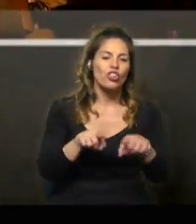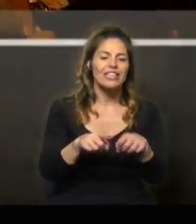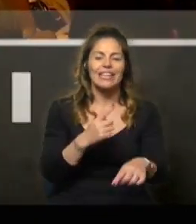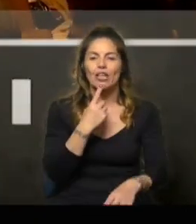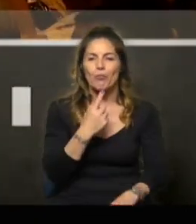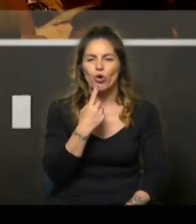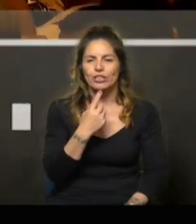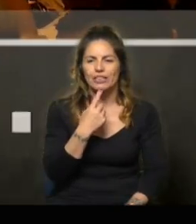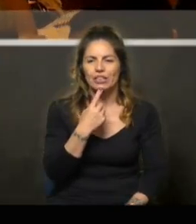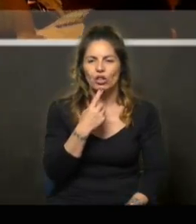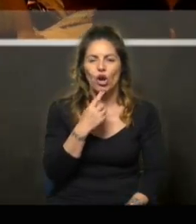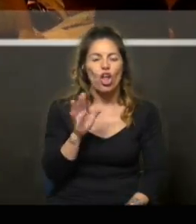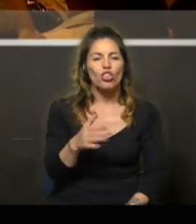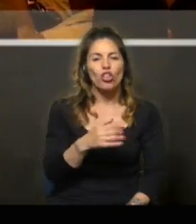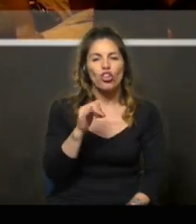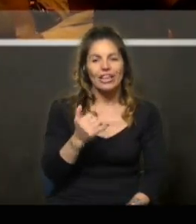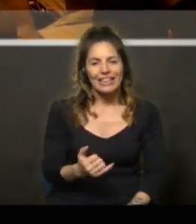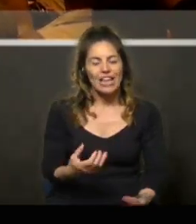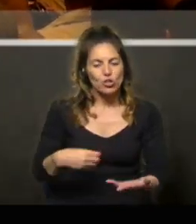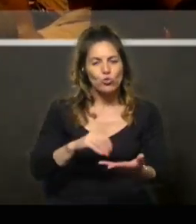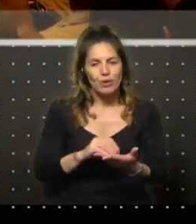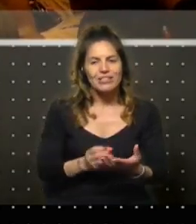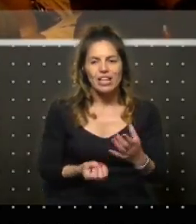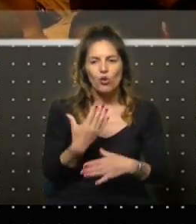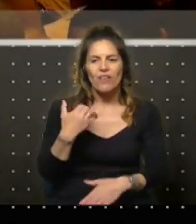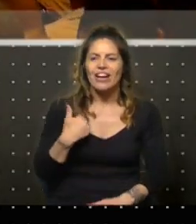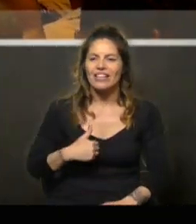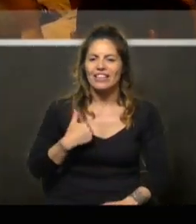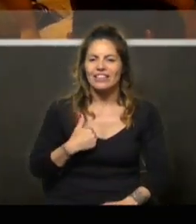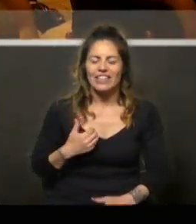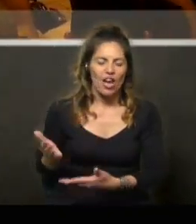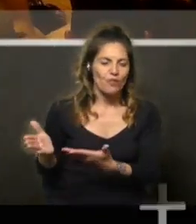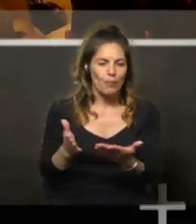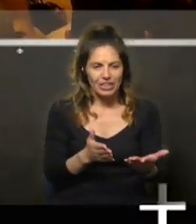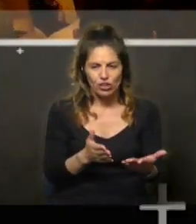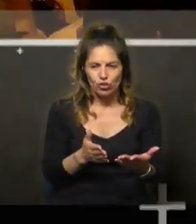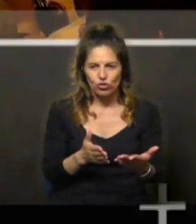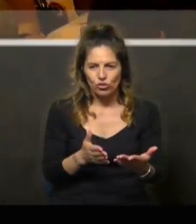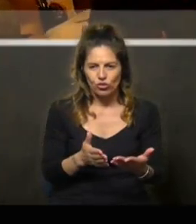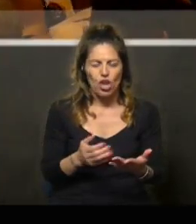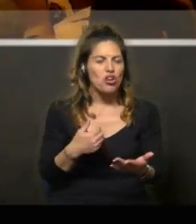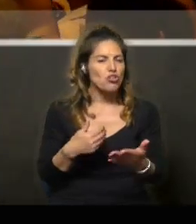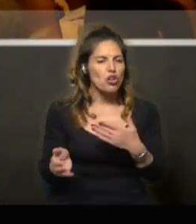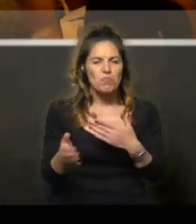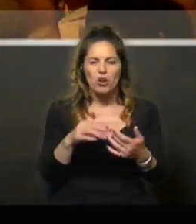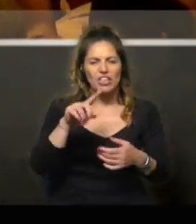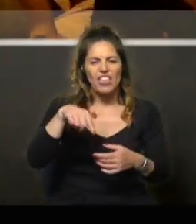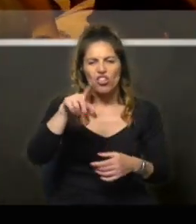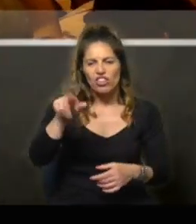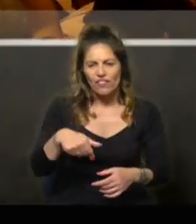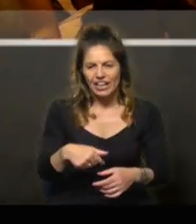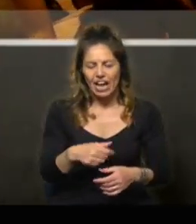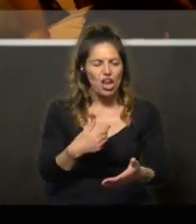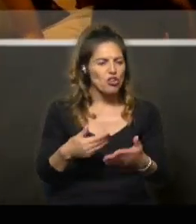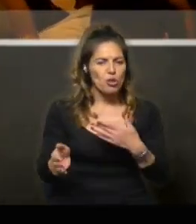políticos que todos aquellos que quieran sumarse a la nueva ara bienvenidos no importa de dónde vengan